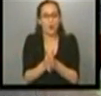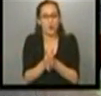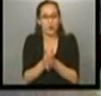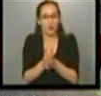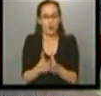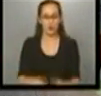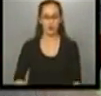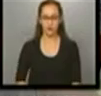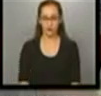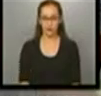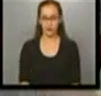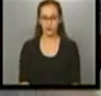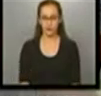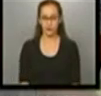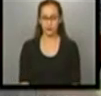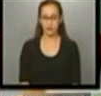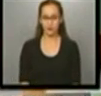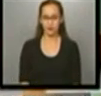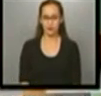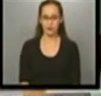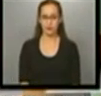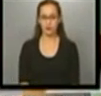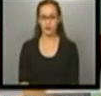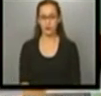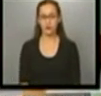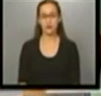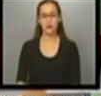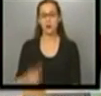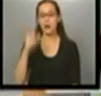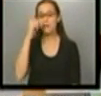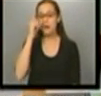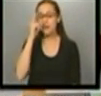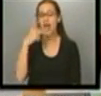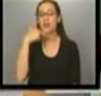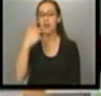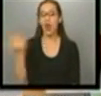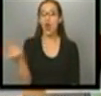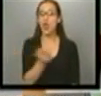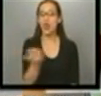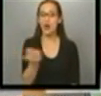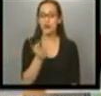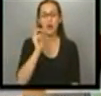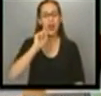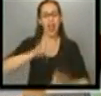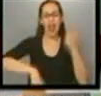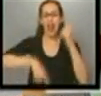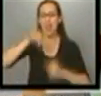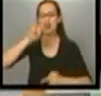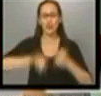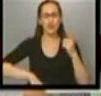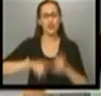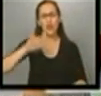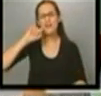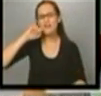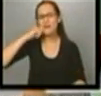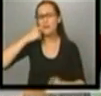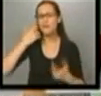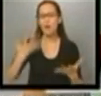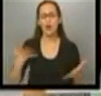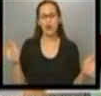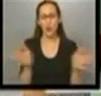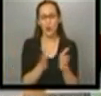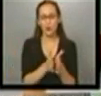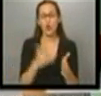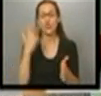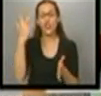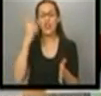vida, ¿no? Para un padre. Sí, tenían una relación increíble. Se encontraban asiduamente y se quedaban charlando una hora. Pero 3 días antes de la